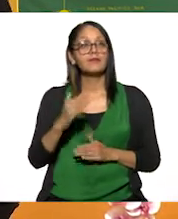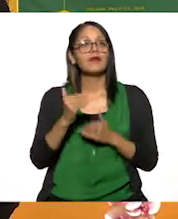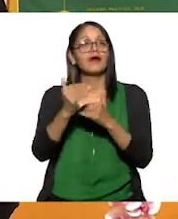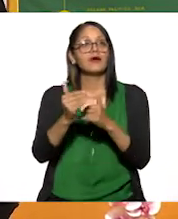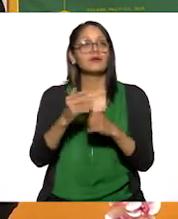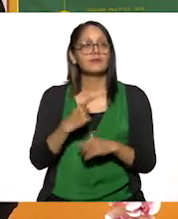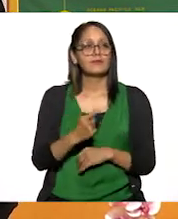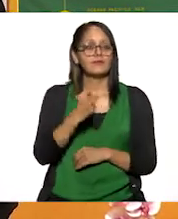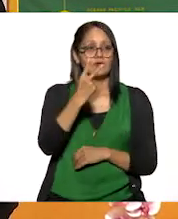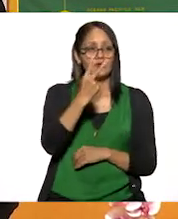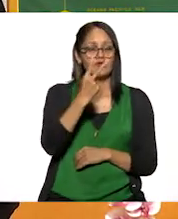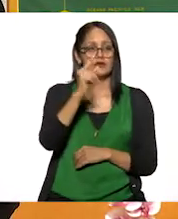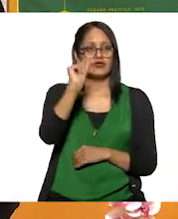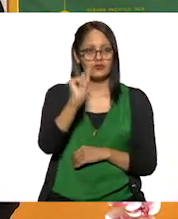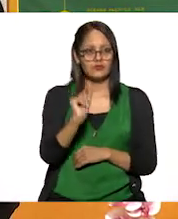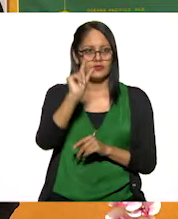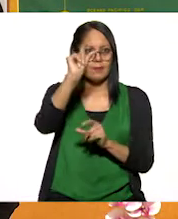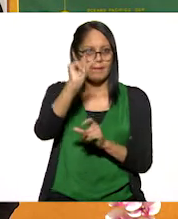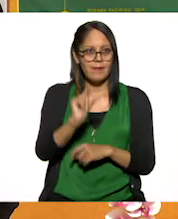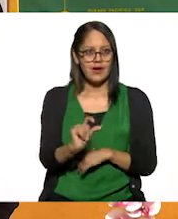sí, bajamos los dos puntitos.